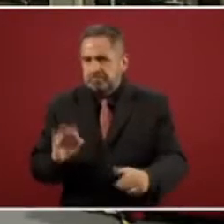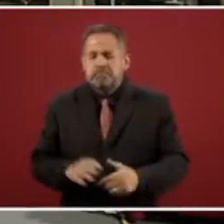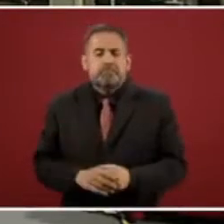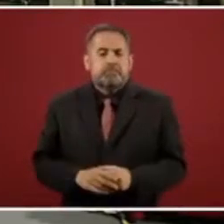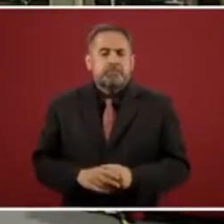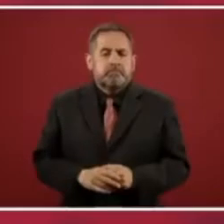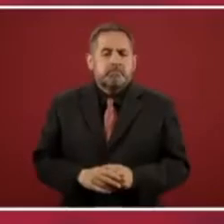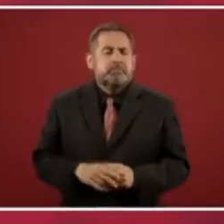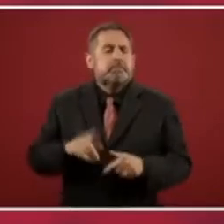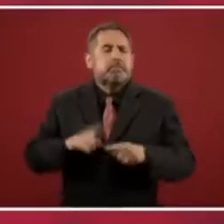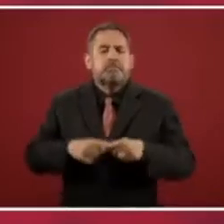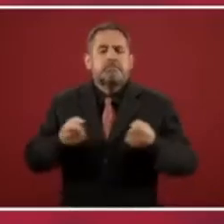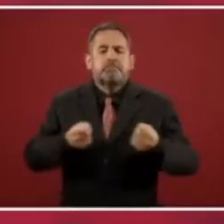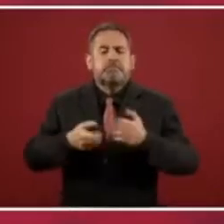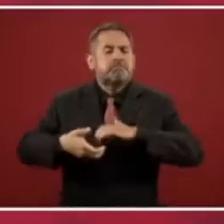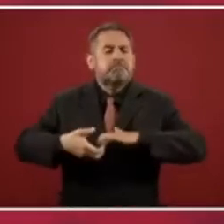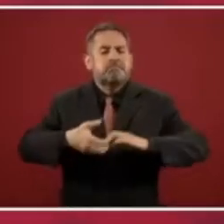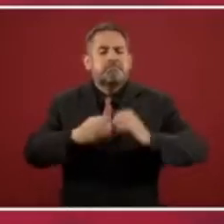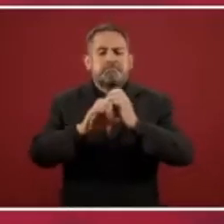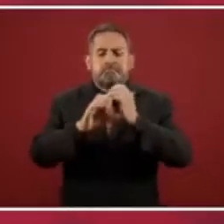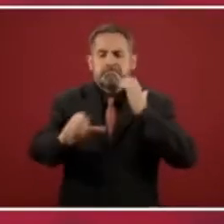¿Quiénes manejan las pipas